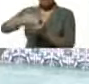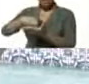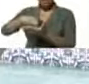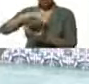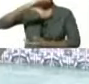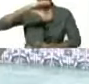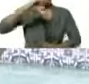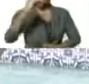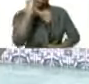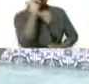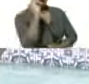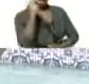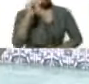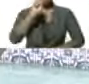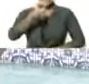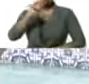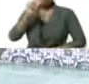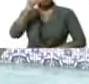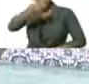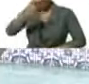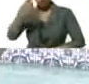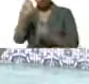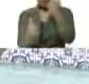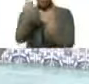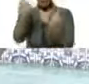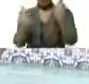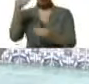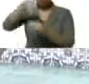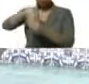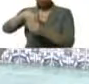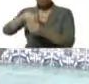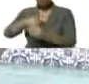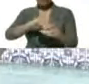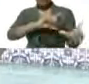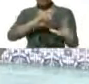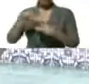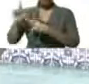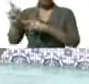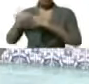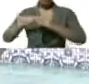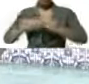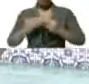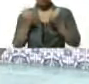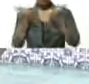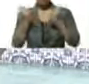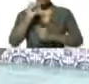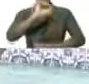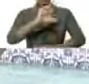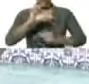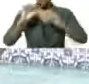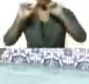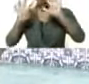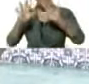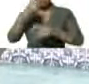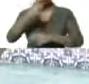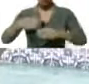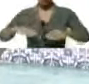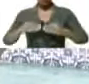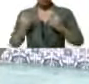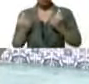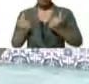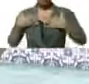diagnóstico integral, 21 pacientes. Ya están recuperados 39 pacientes para una